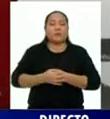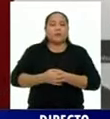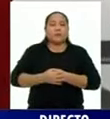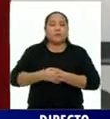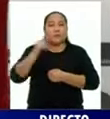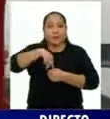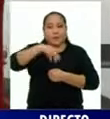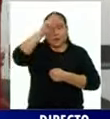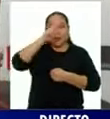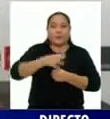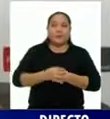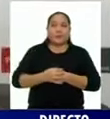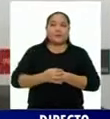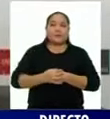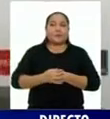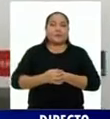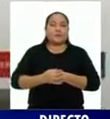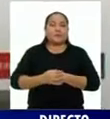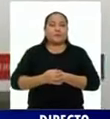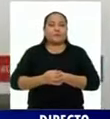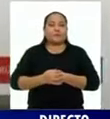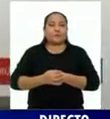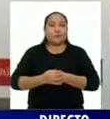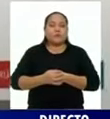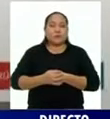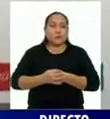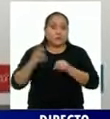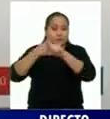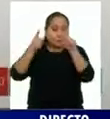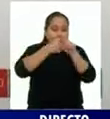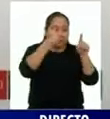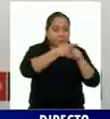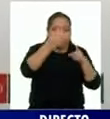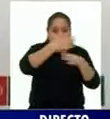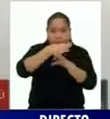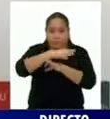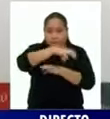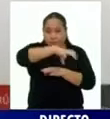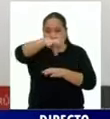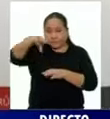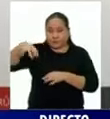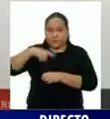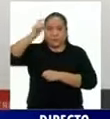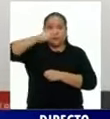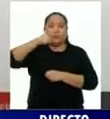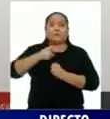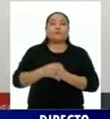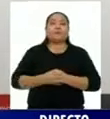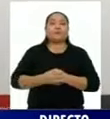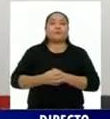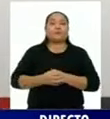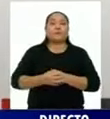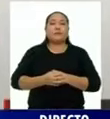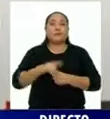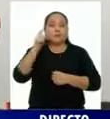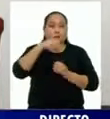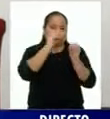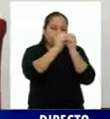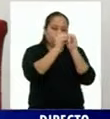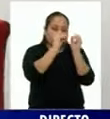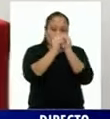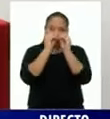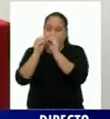el Perú, Víctor, en distintos frentes necesita hacer